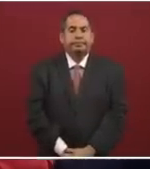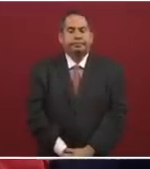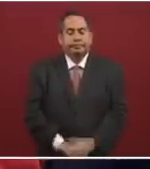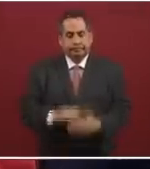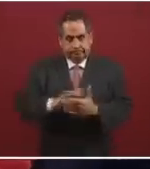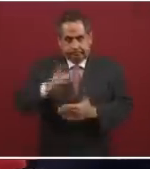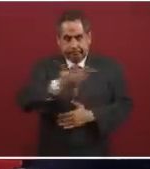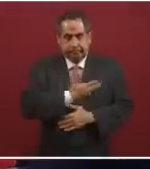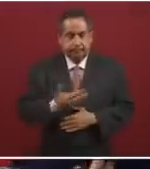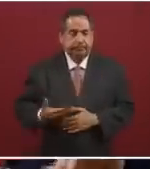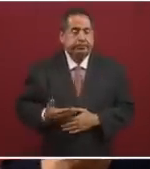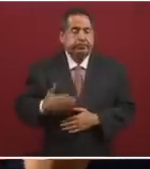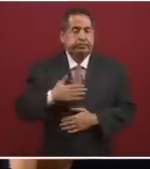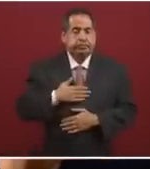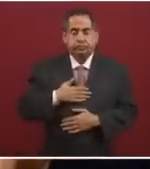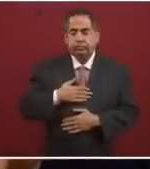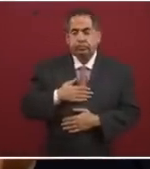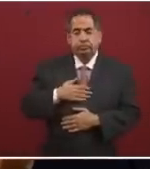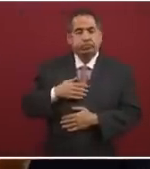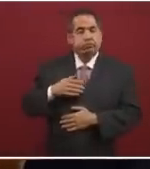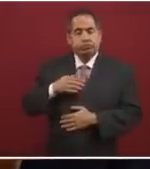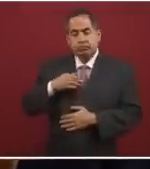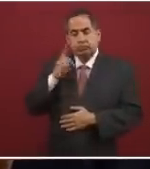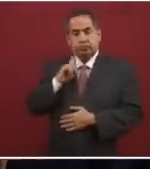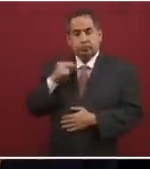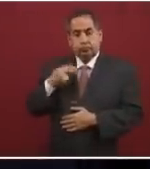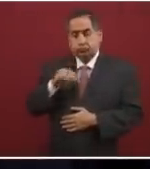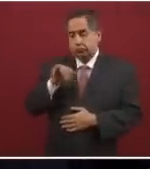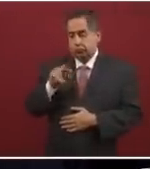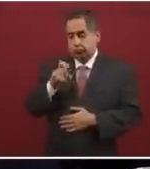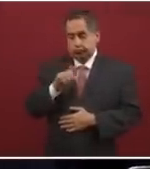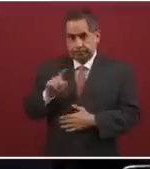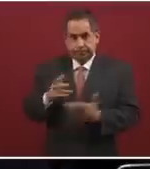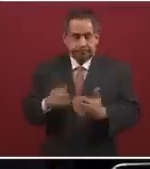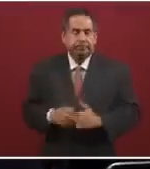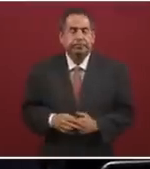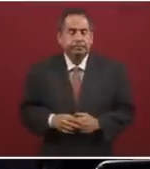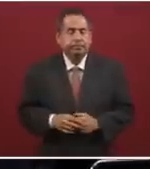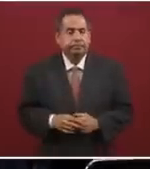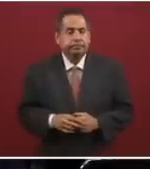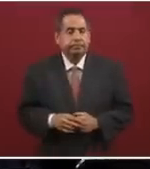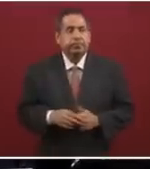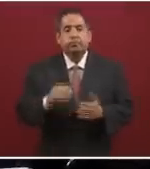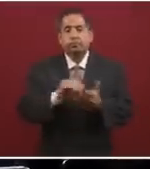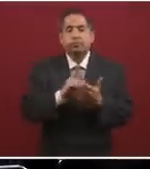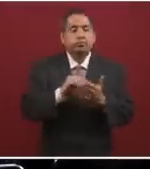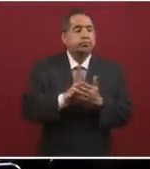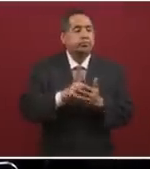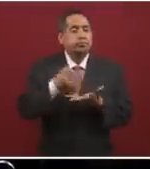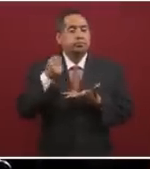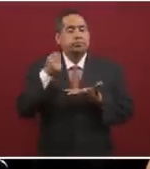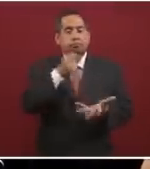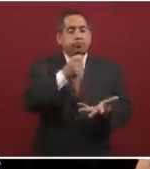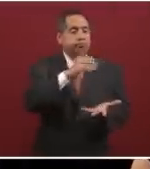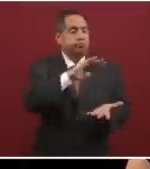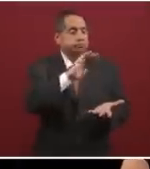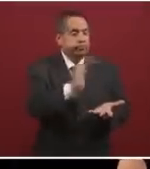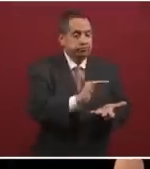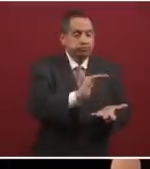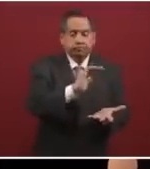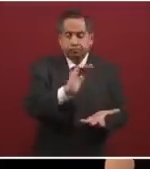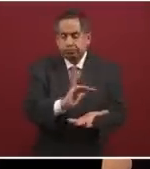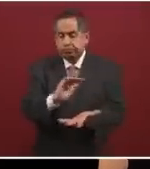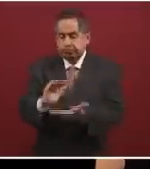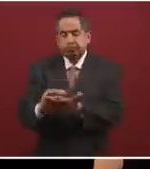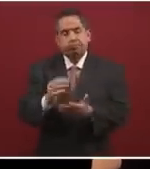Gracias, presidente. Celsin Juárez, de Puntos Suspensivos. Actualmente continúan los recortes presupuestales en las diferentes secretarías de su